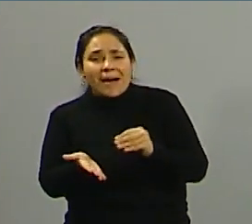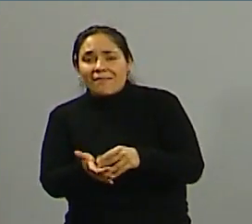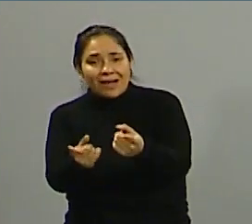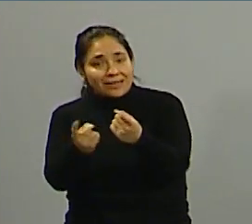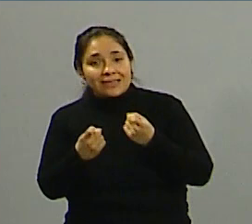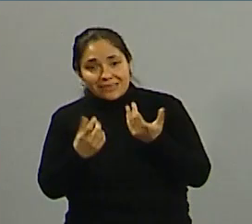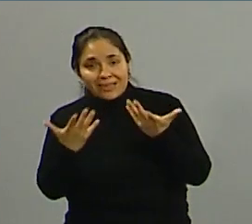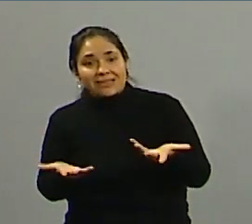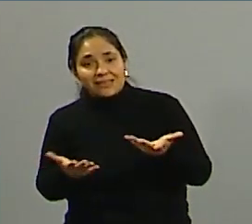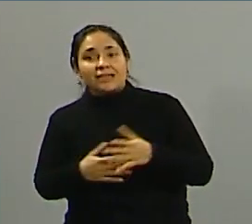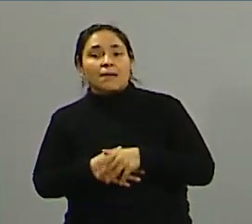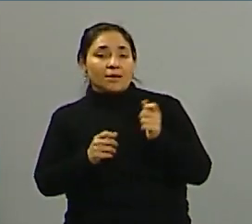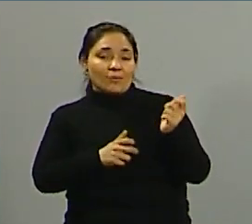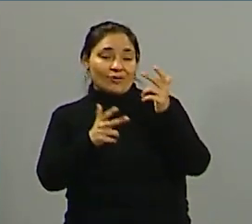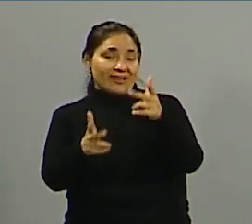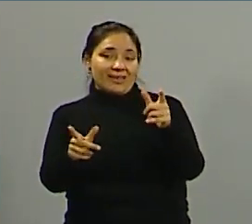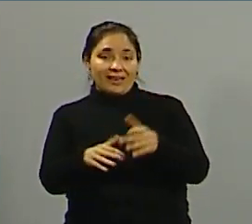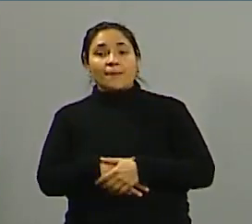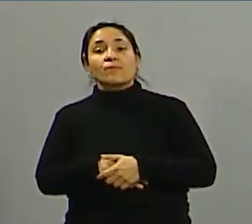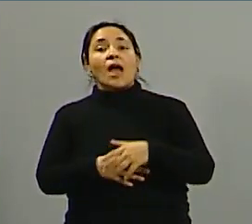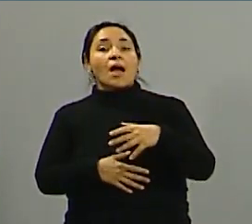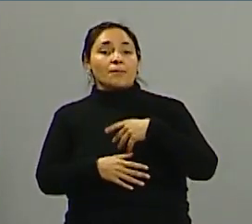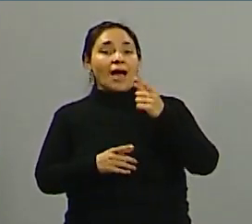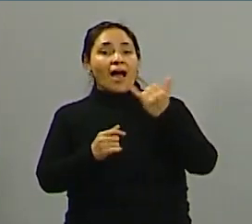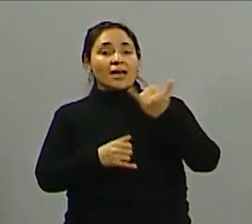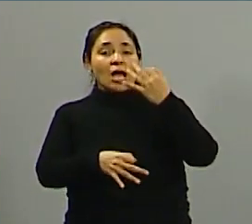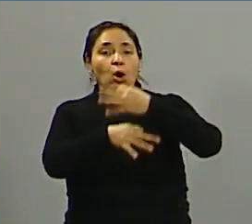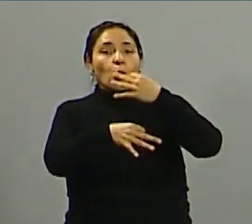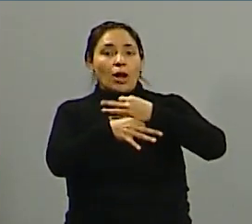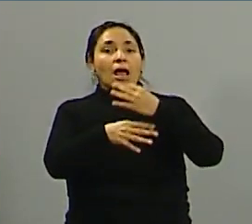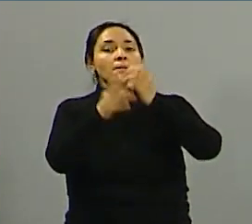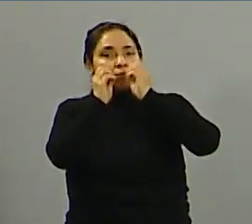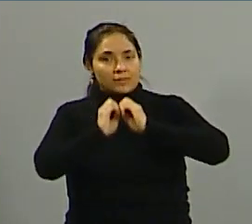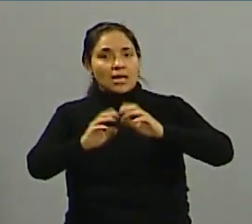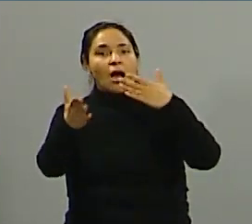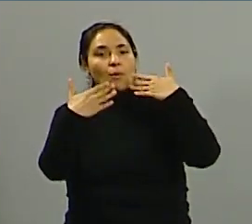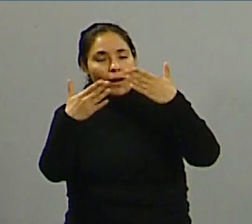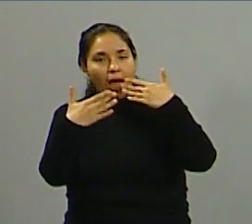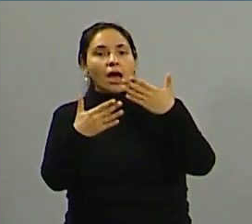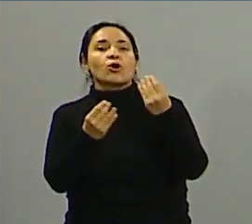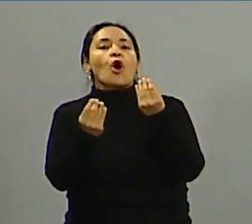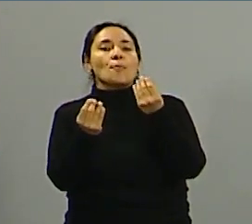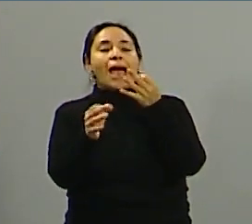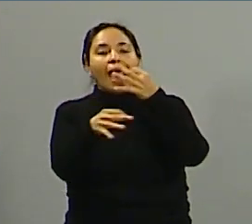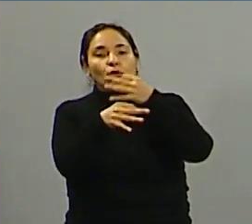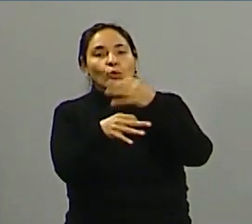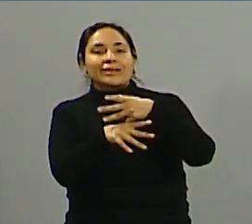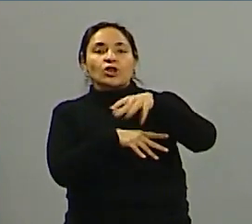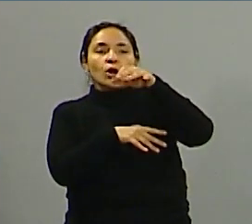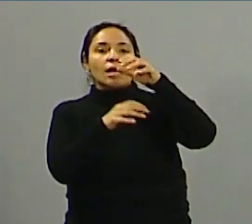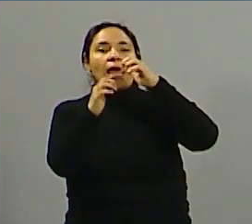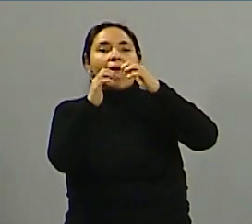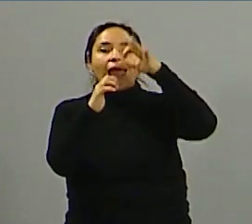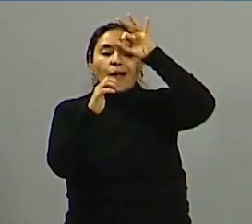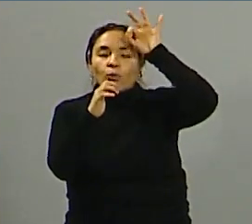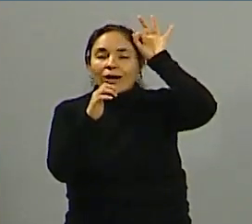venía diciendo recién, ¿no? Sí. Por eso ya también hay muchos colegios que empiezan a hablar de neuroeducación, de educación emocional, sumamente importante